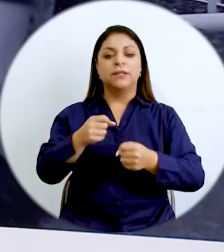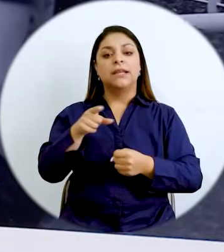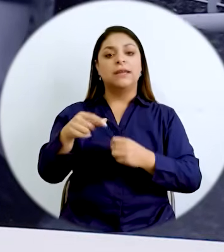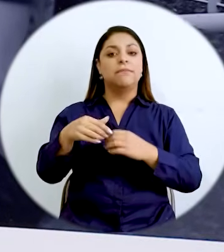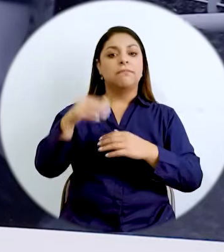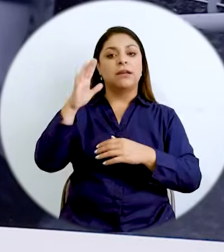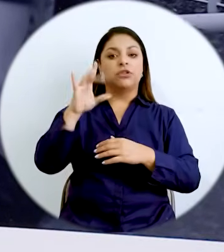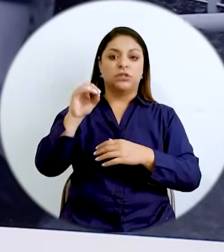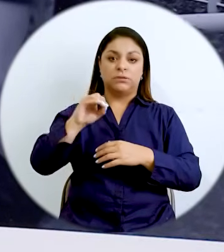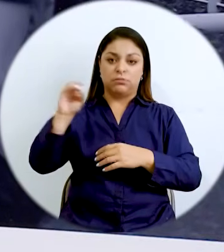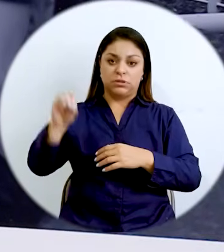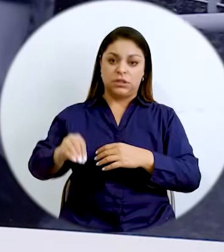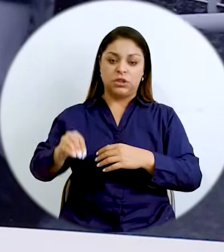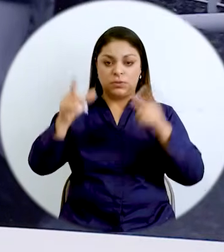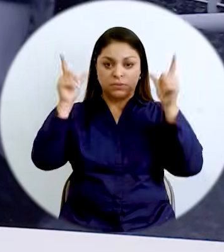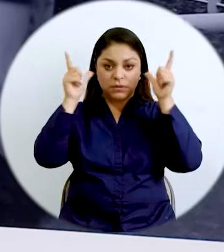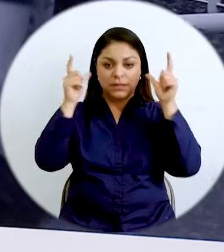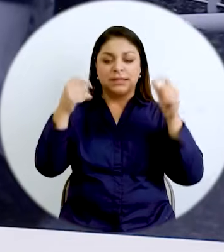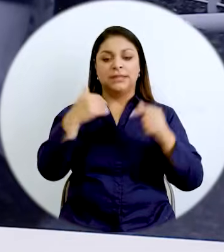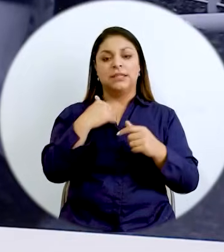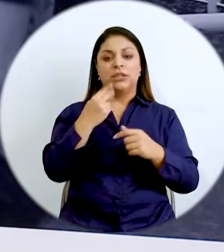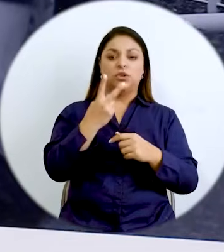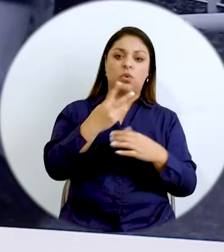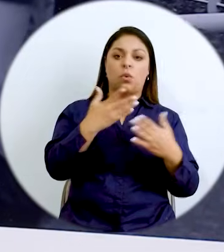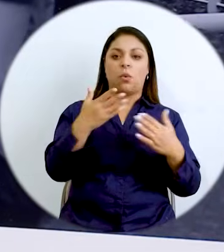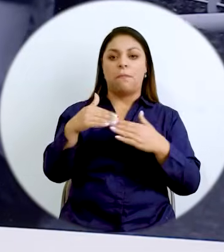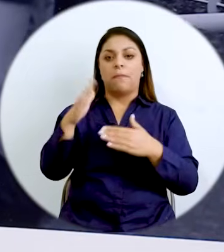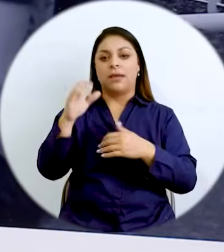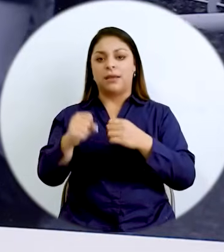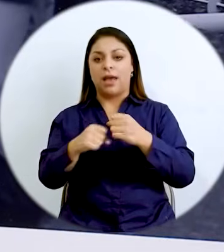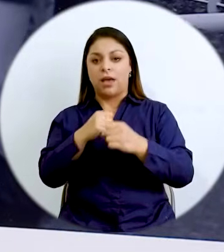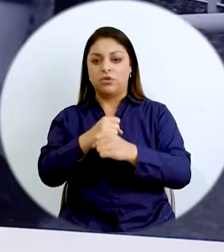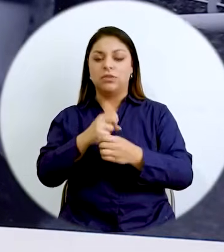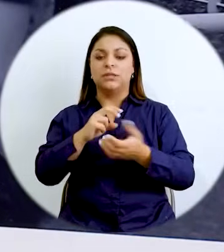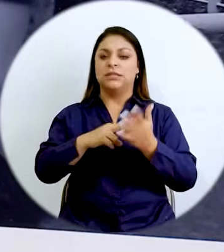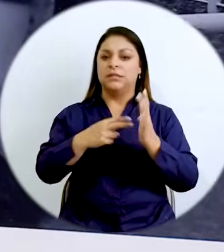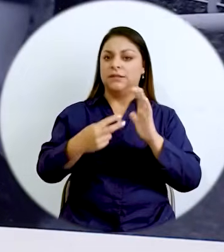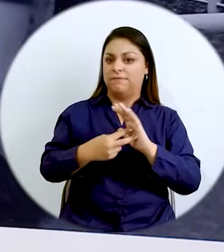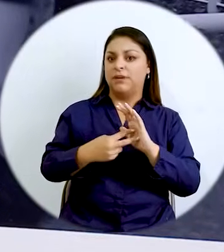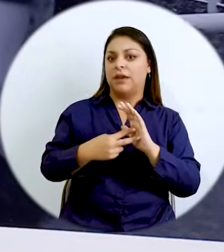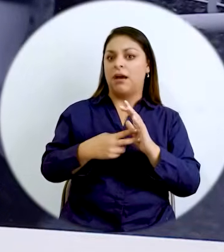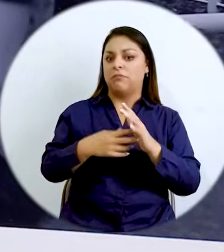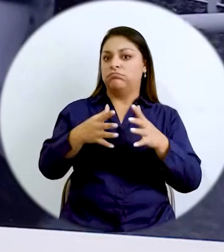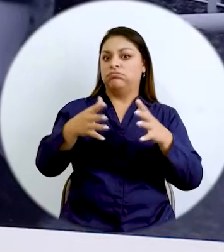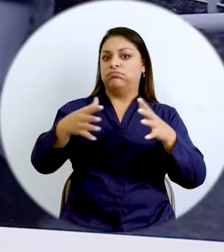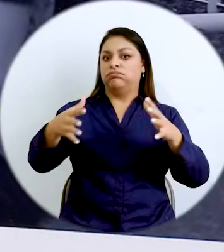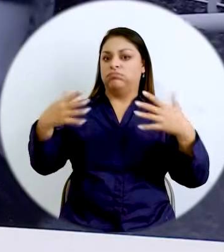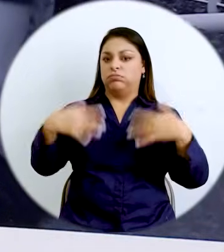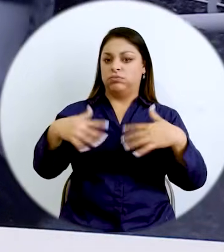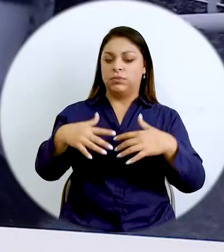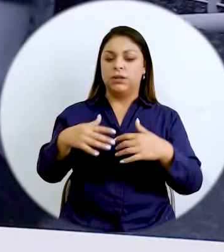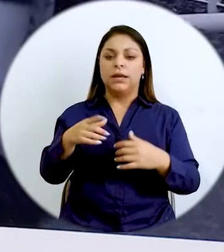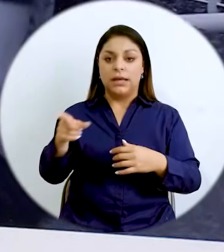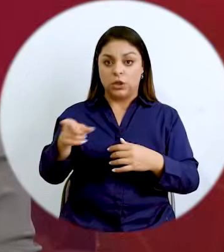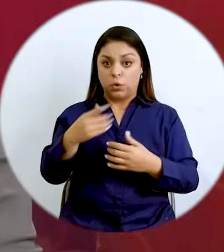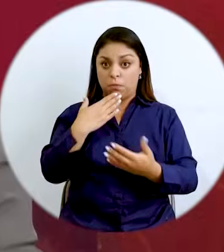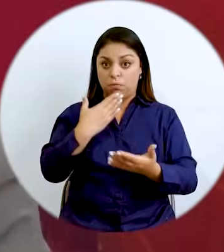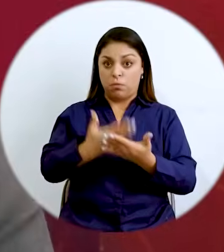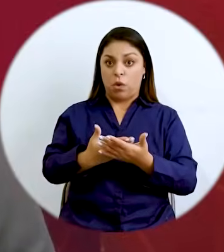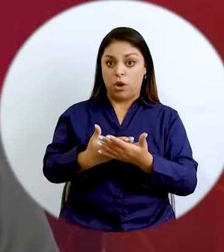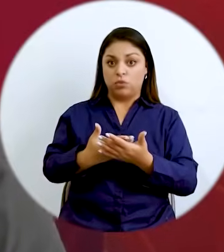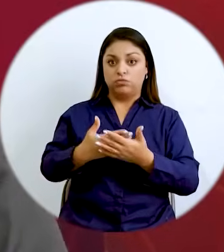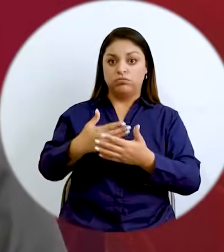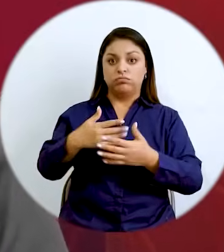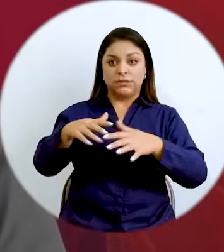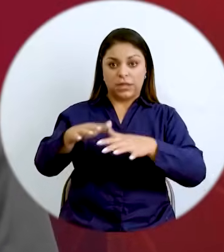del ganado lechero tiene 2 o más años, lo que evidencia una población productiva madura. Un sector realmente importante para Costa Rica. Yo por lo